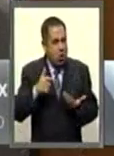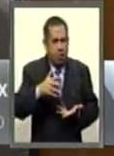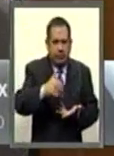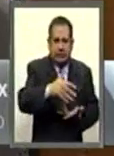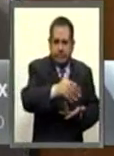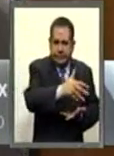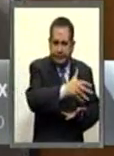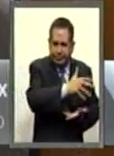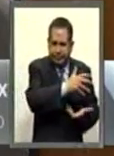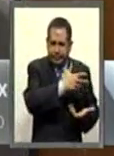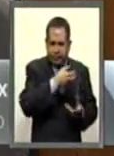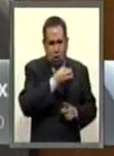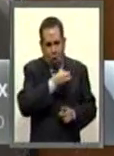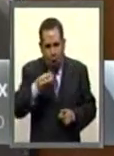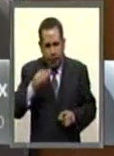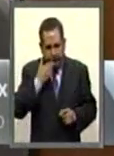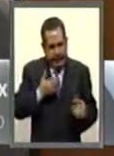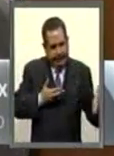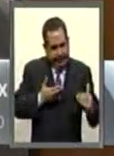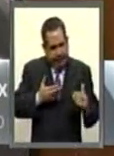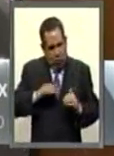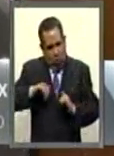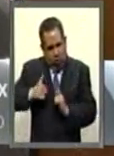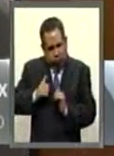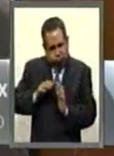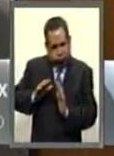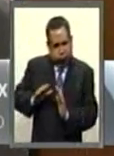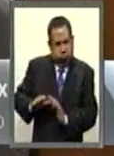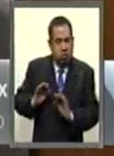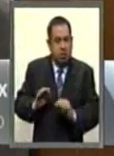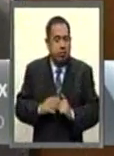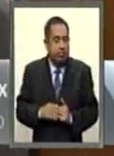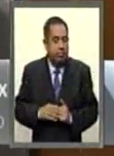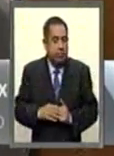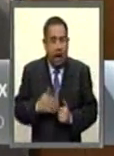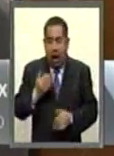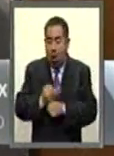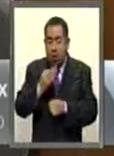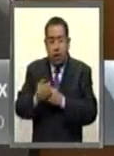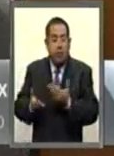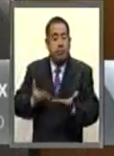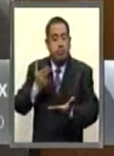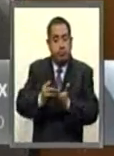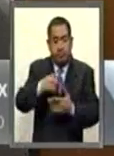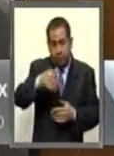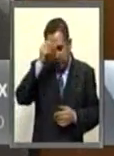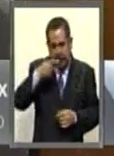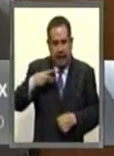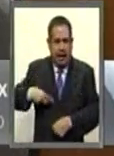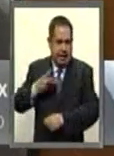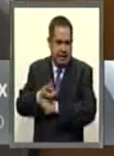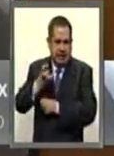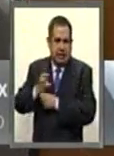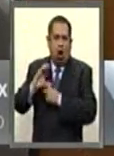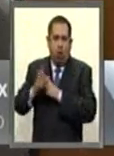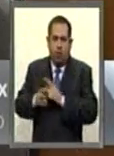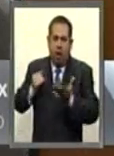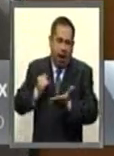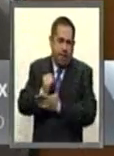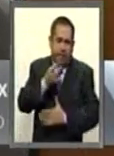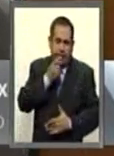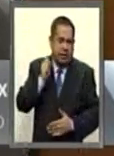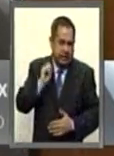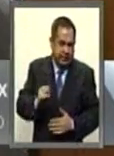acopio ordenado y disciplinado de las televisoras? Y este punto de acuerdo que la tercera comisión ha aprobado tiene